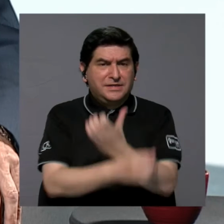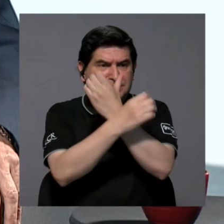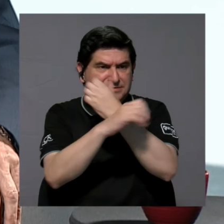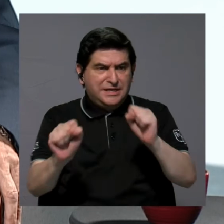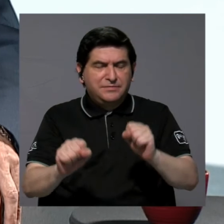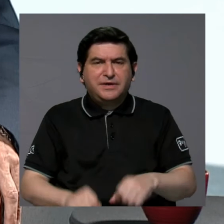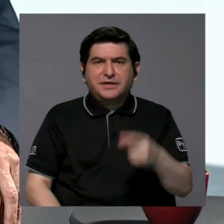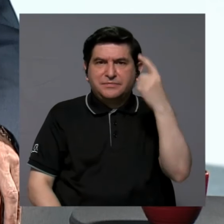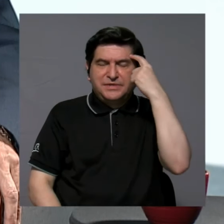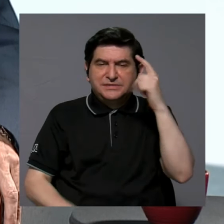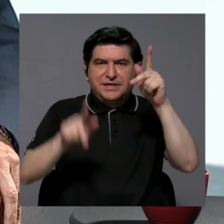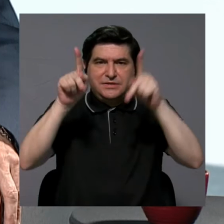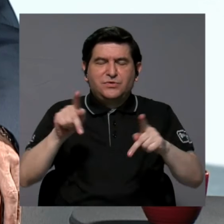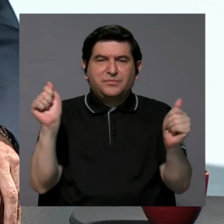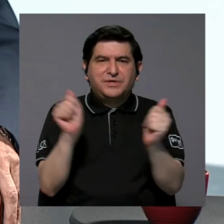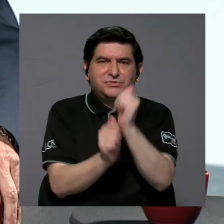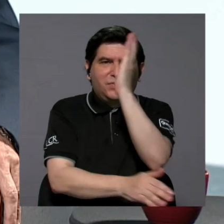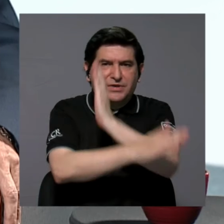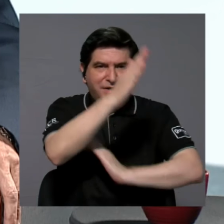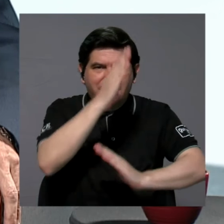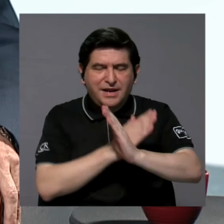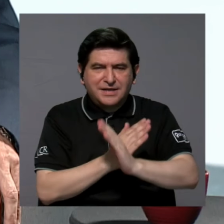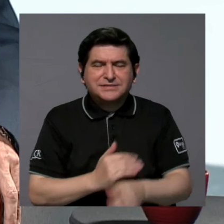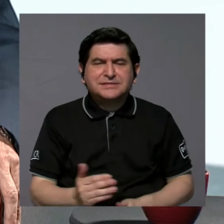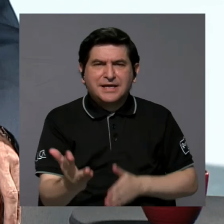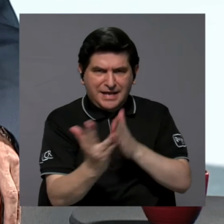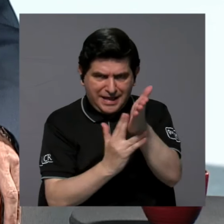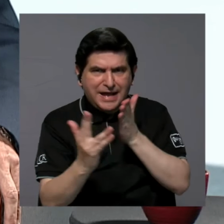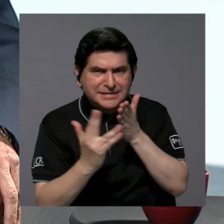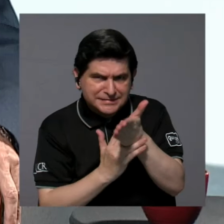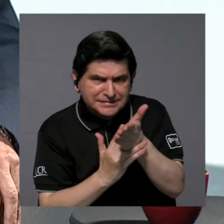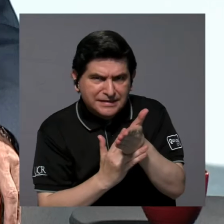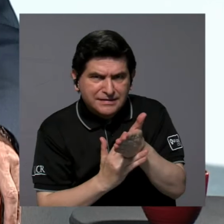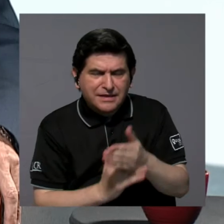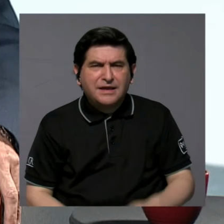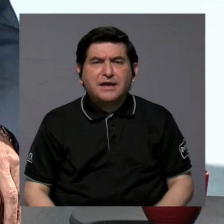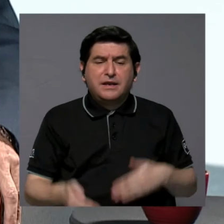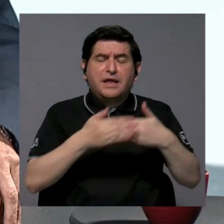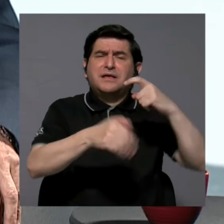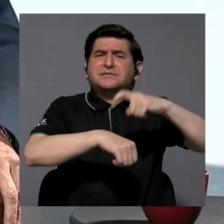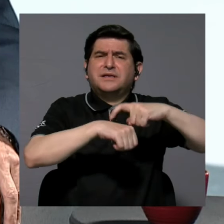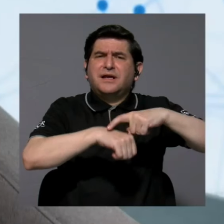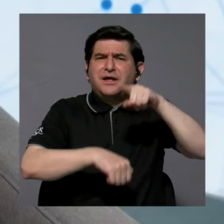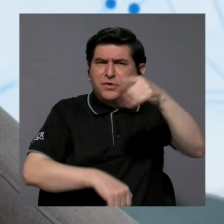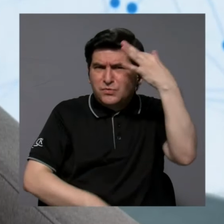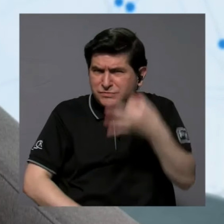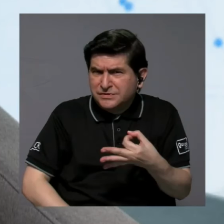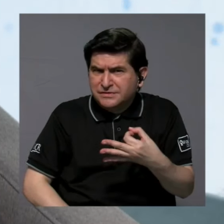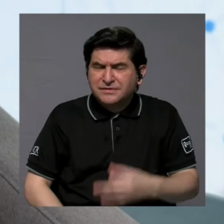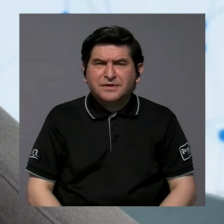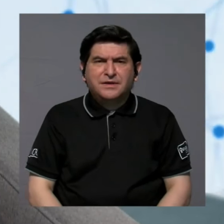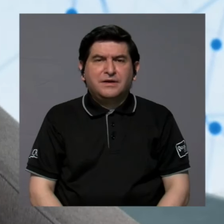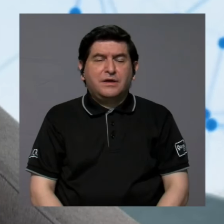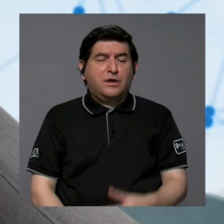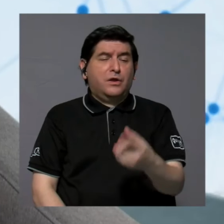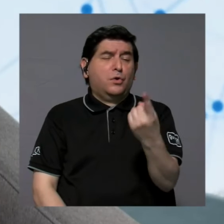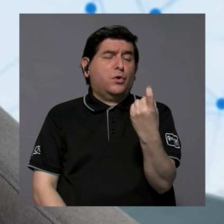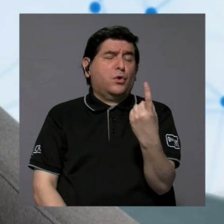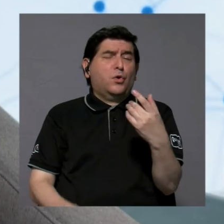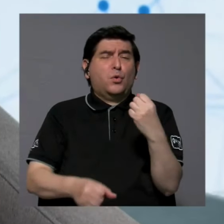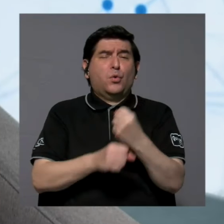personas con discapacidad, para que las personas con discapacidad tengan acceso a muy corto plazo? Hay mucho que